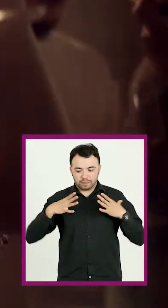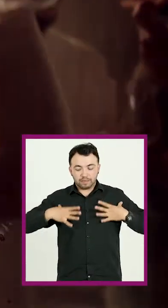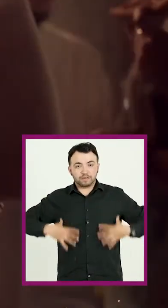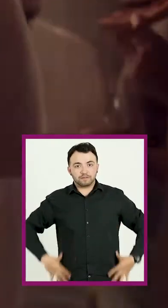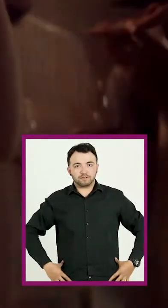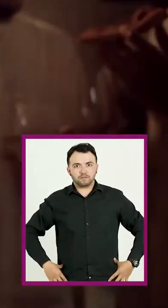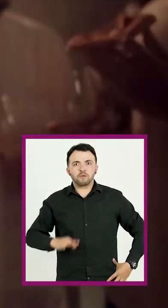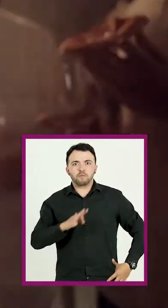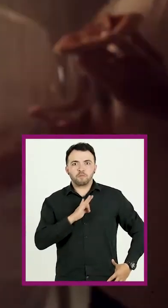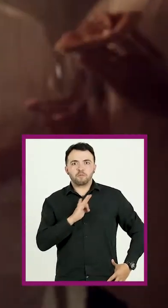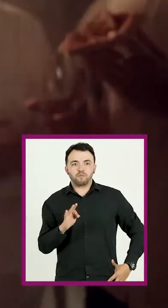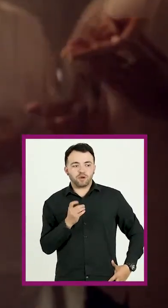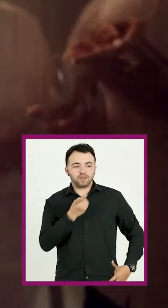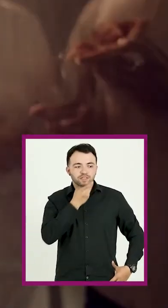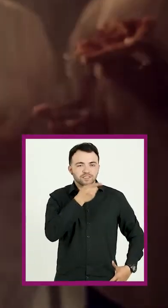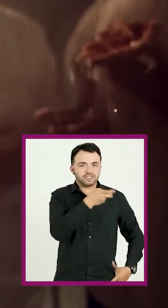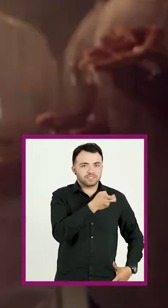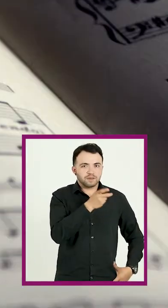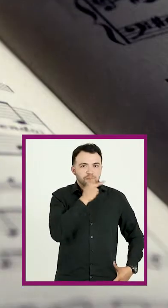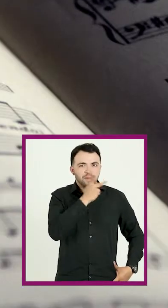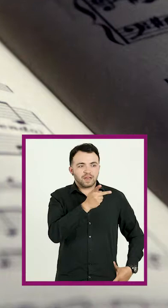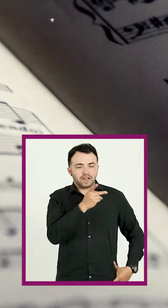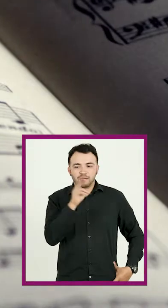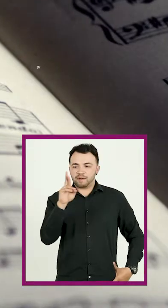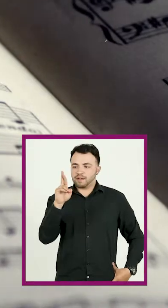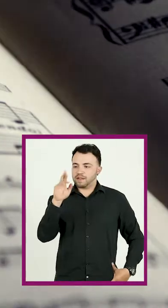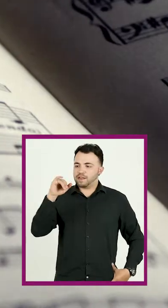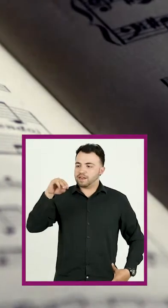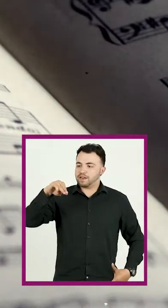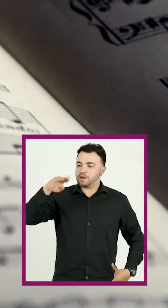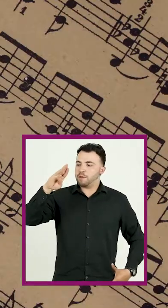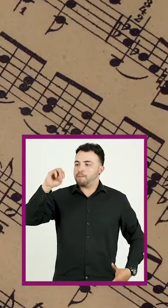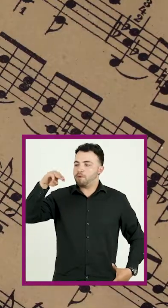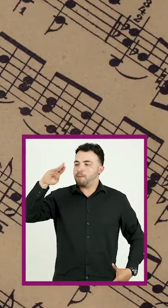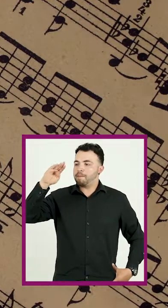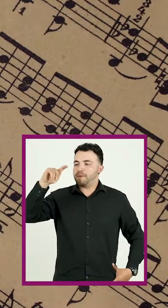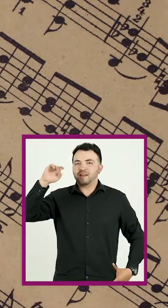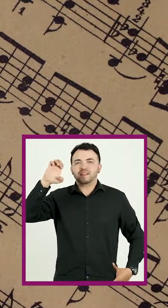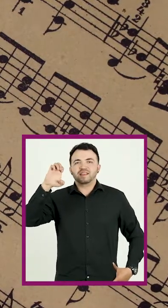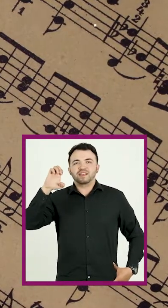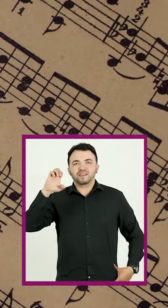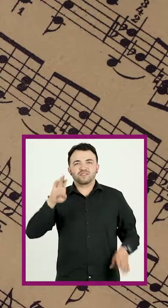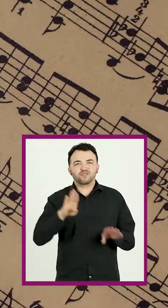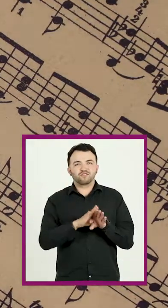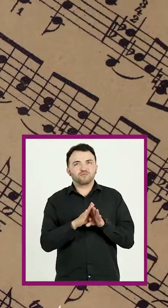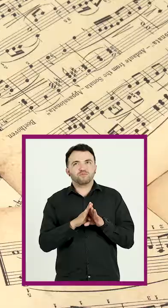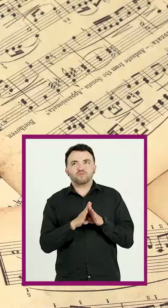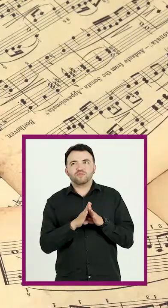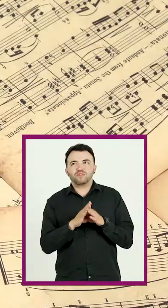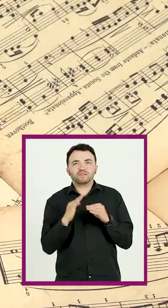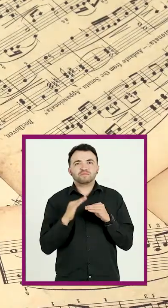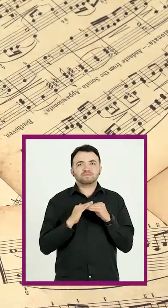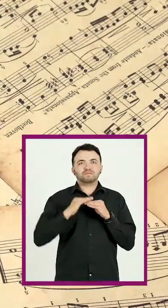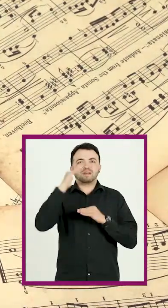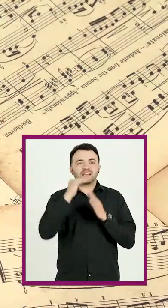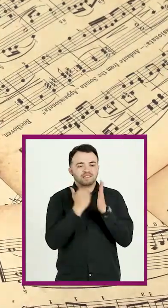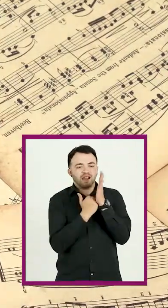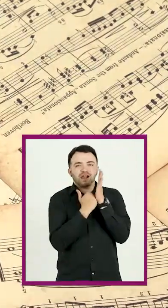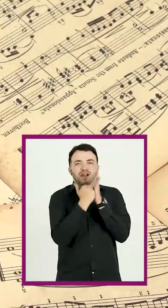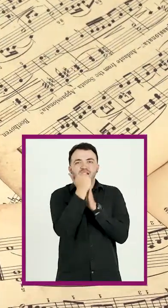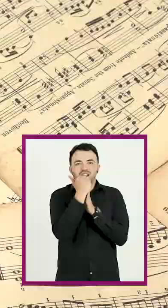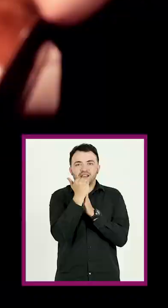lentejuelas serían rimbombantes. En música, el término conservó su significado asociado con lo